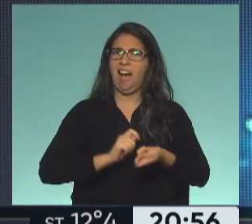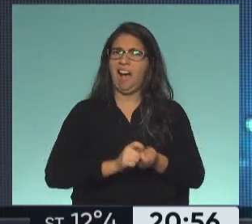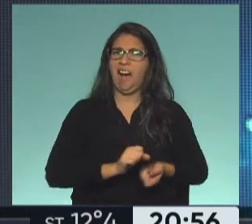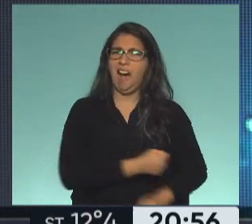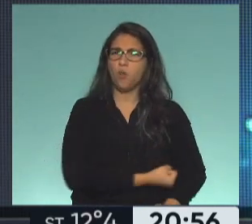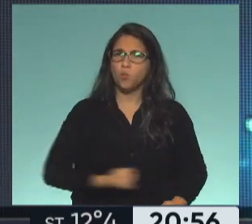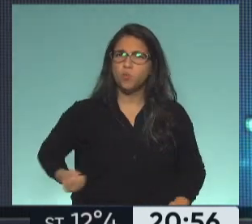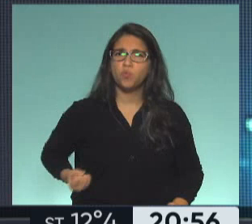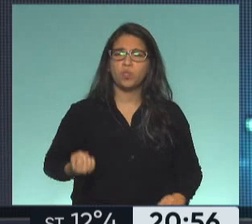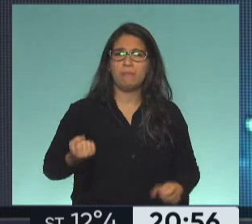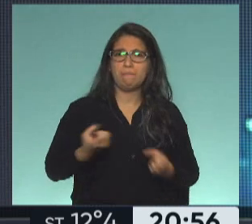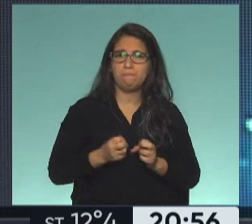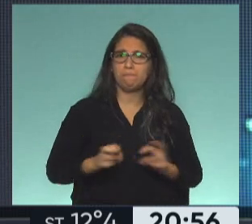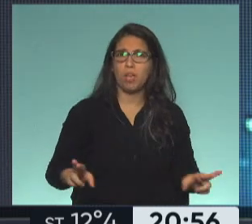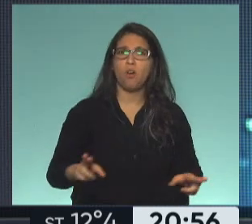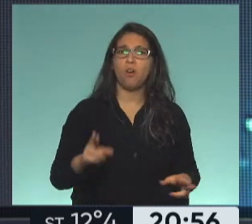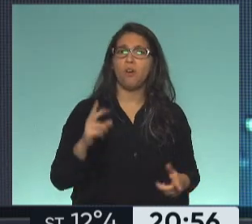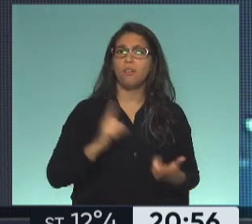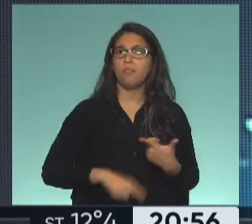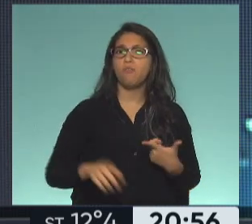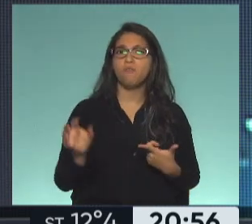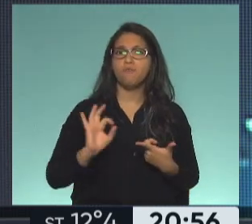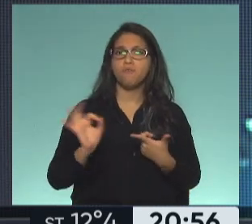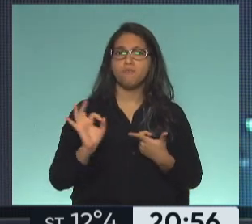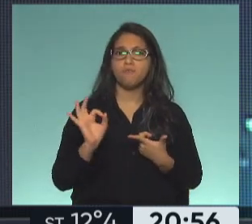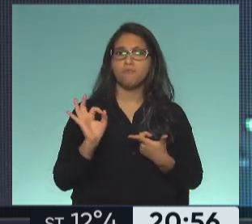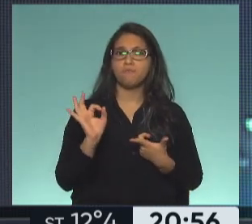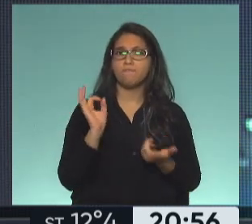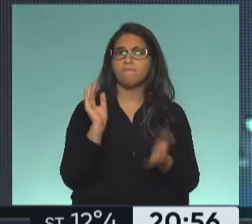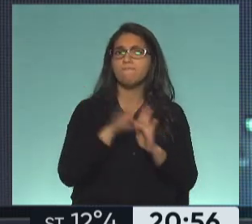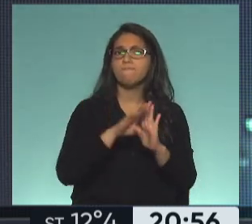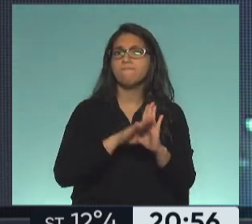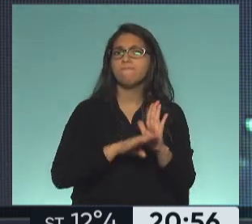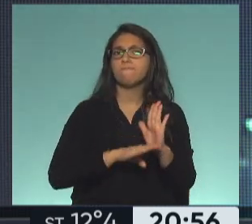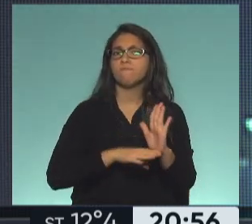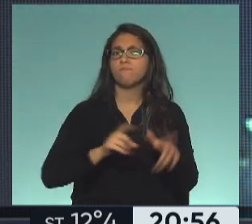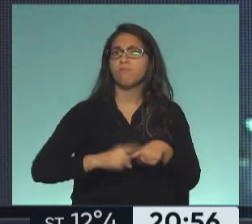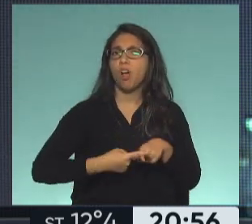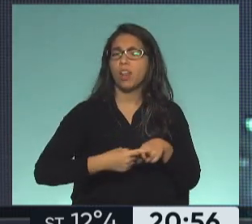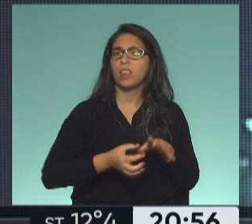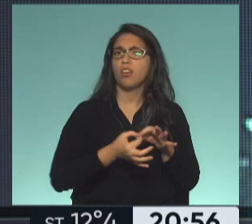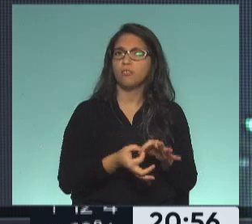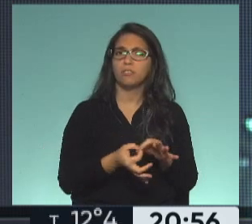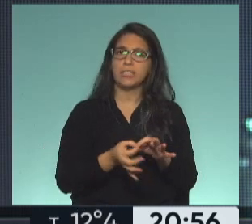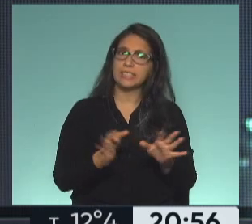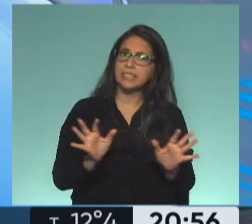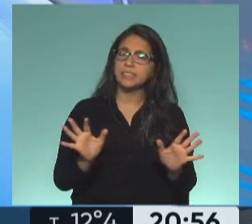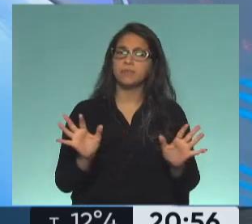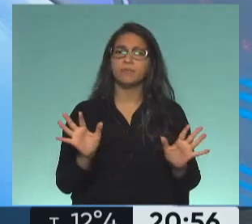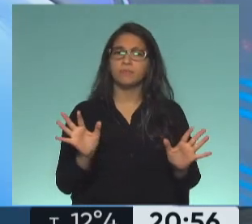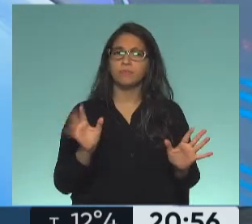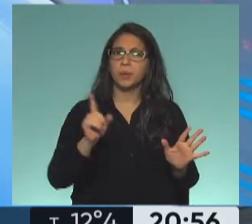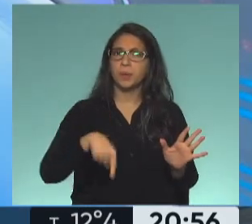cuando han planteado una cantidad de lineamientos políticos que llevan